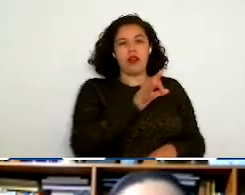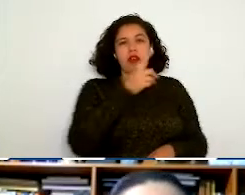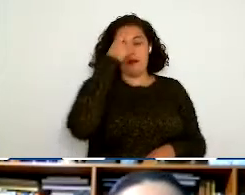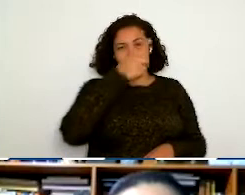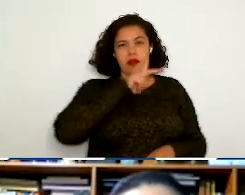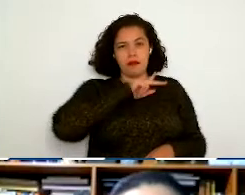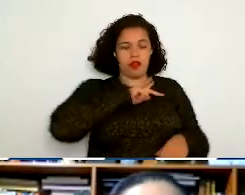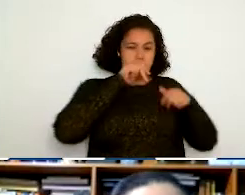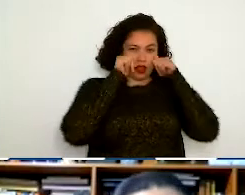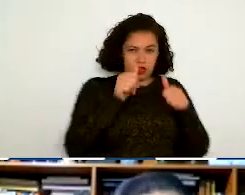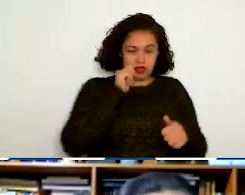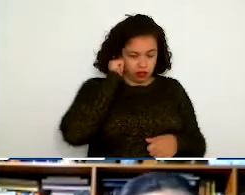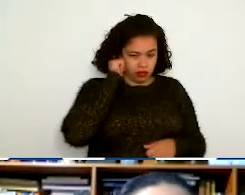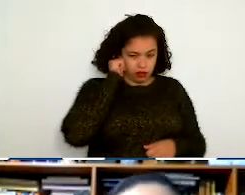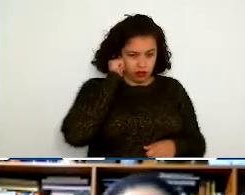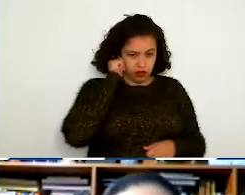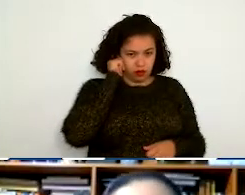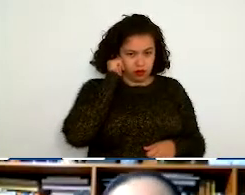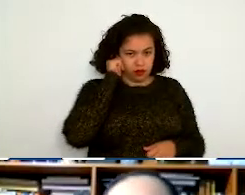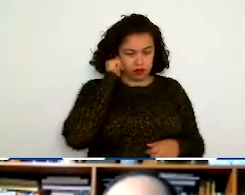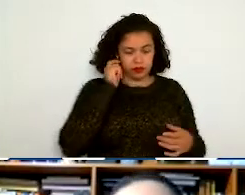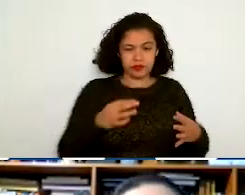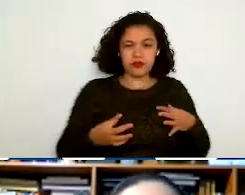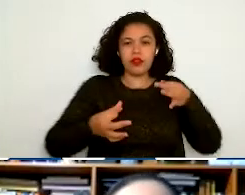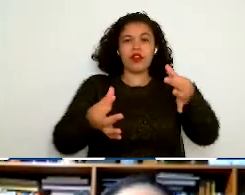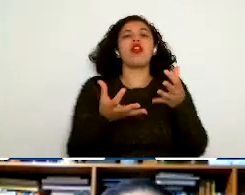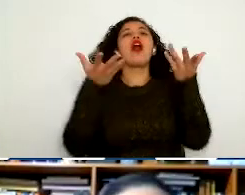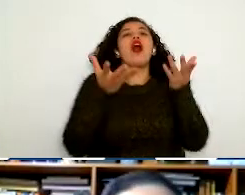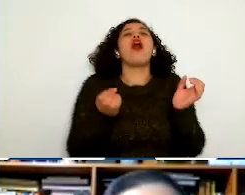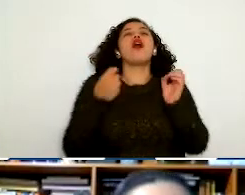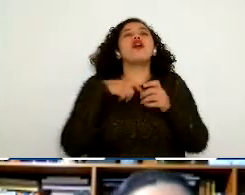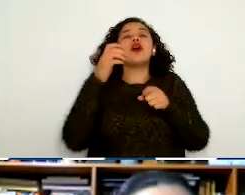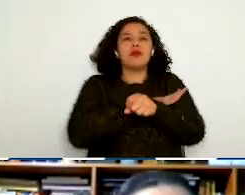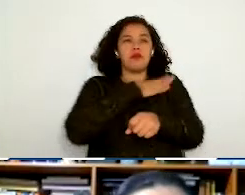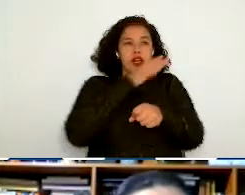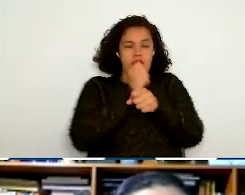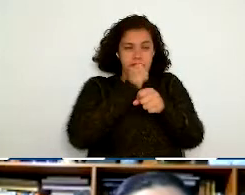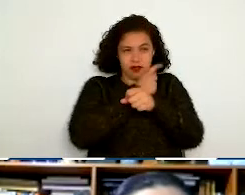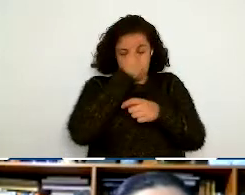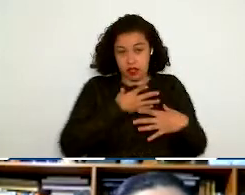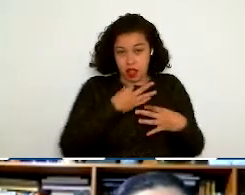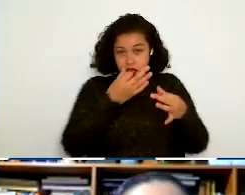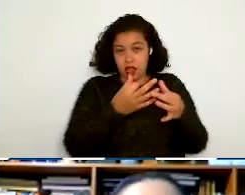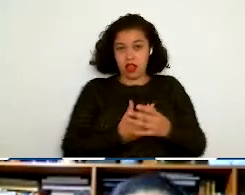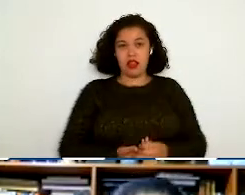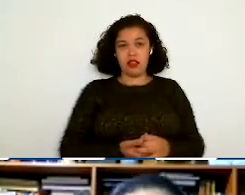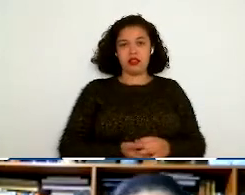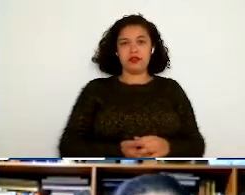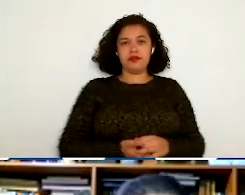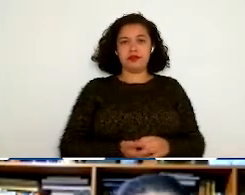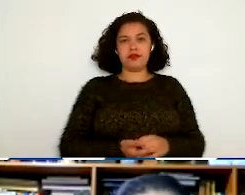atención tiene calidad o que realmente efectúo una buena práctica de calidad, es que